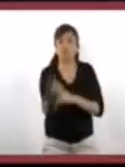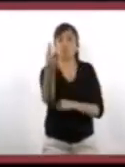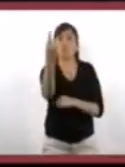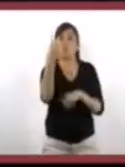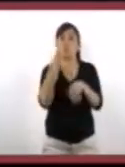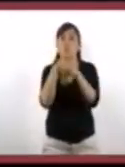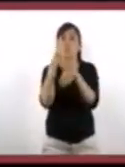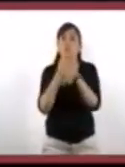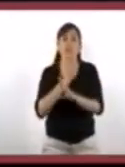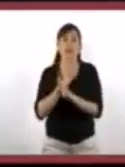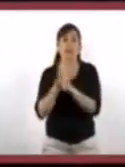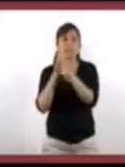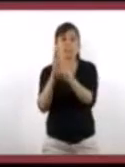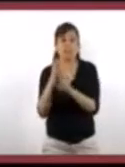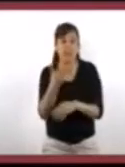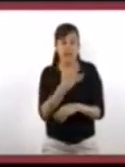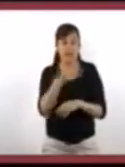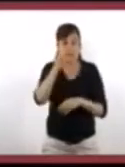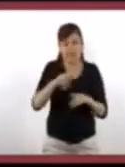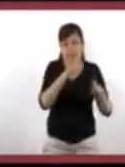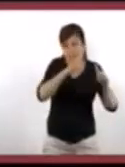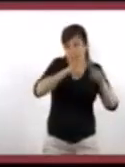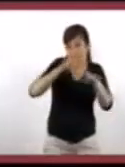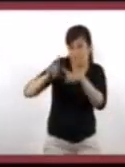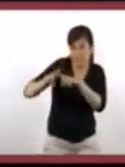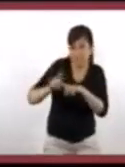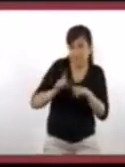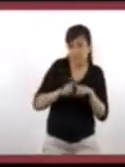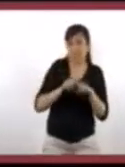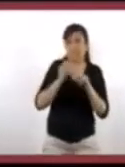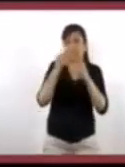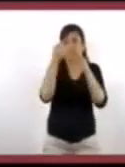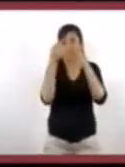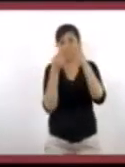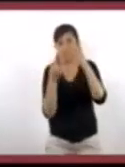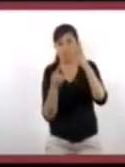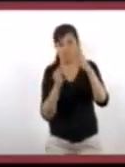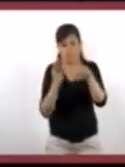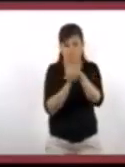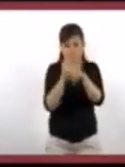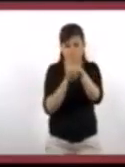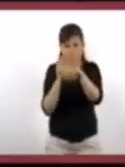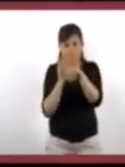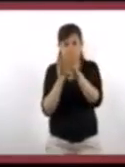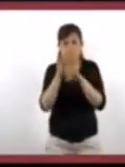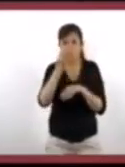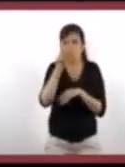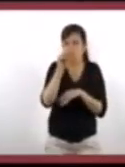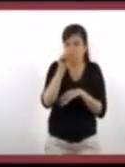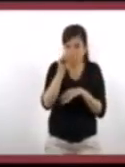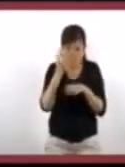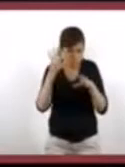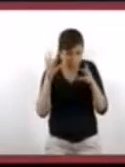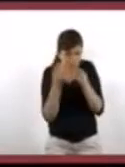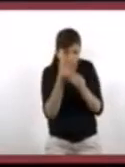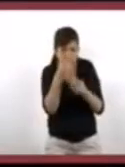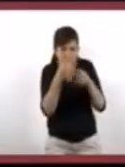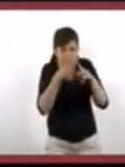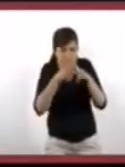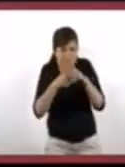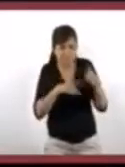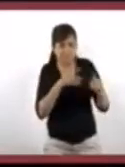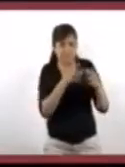números. Y como veremos, hay en realidad distintos tipos de promedios. Y el primero es aquel con el cual estás probablemente